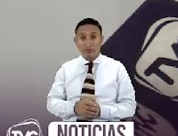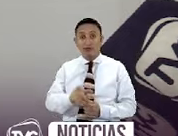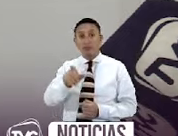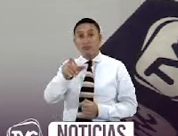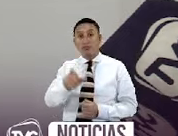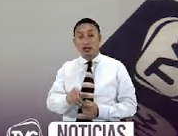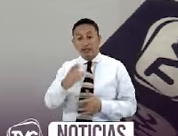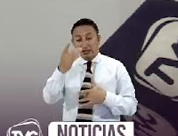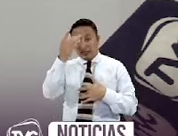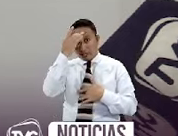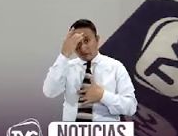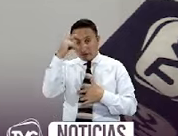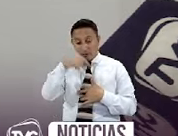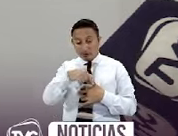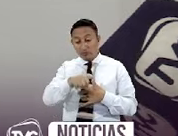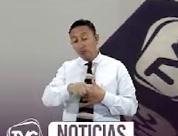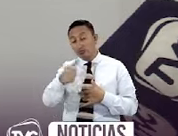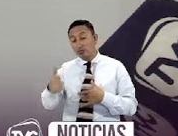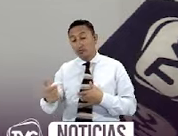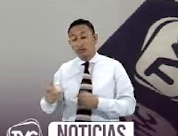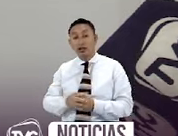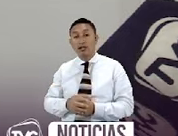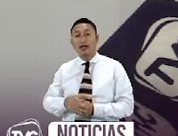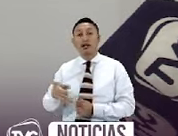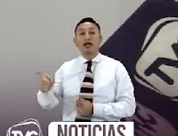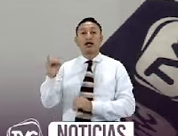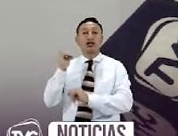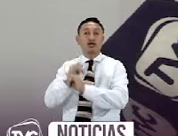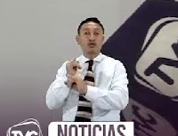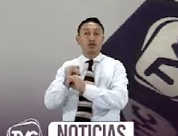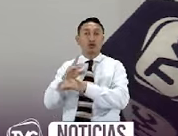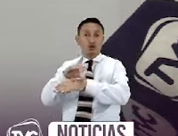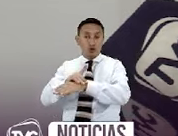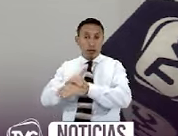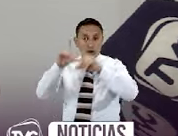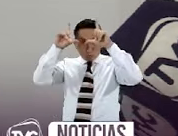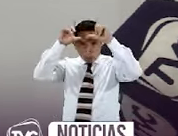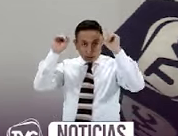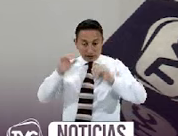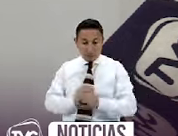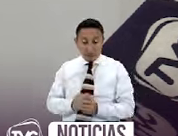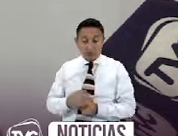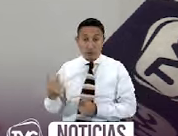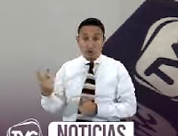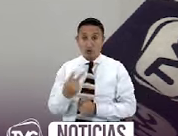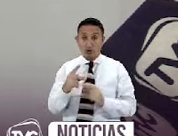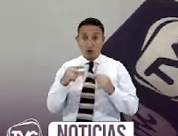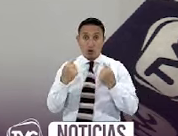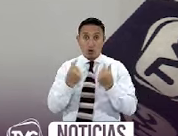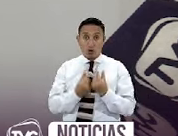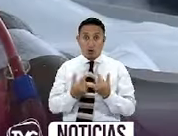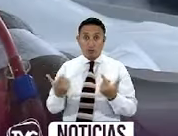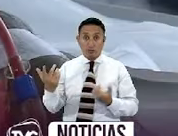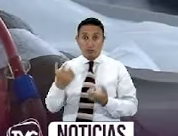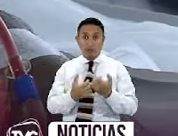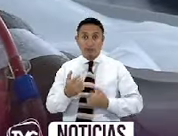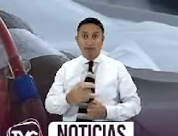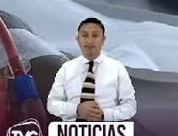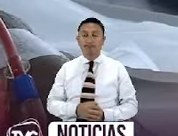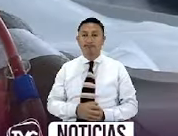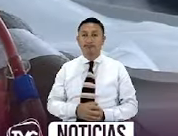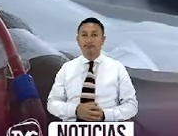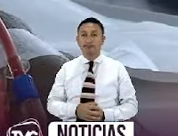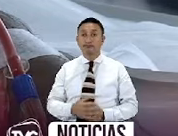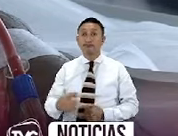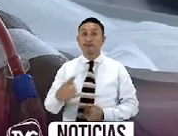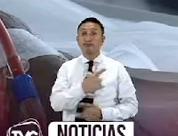lado y están por otro lado las instituciones. Entonces, ambos grupos totalmente afectados. Sin este tratamiento,